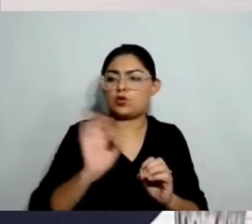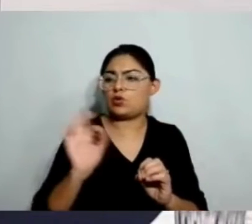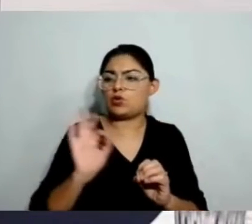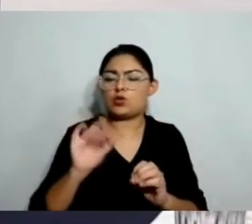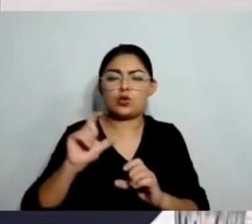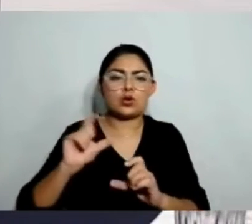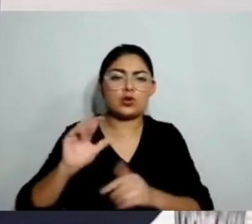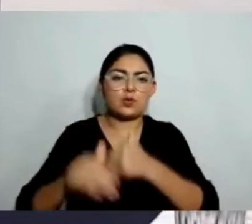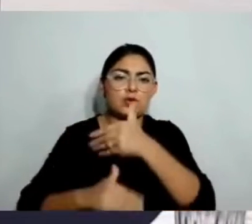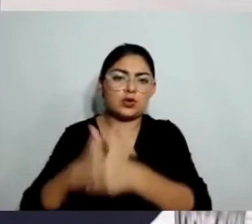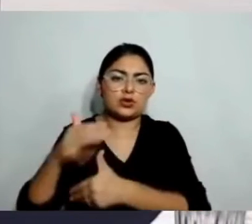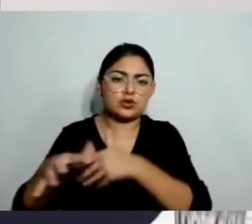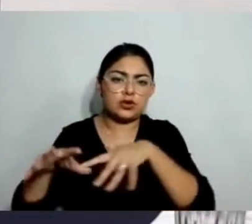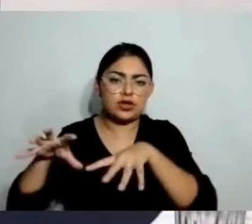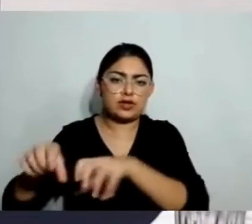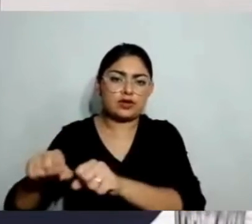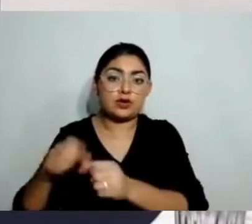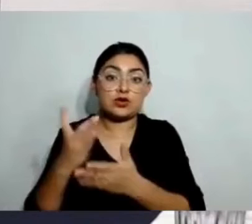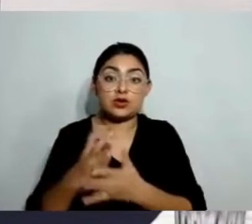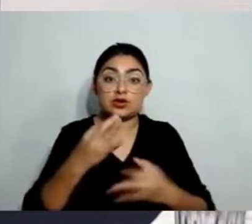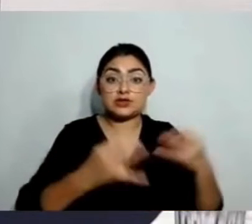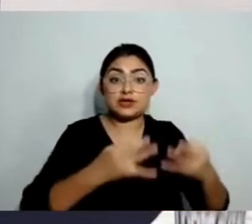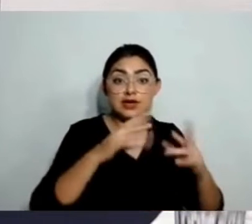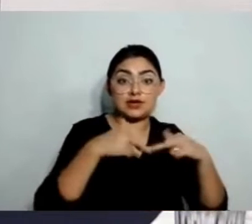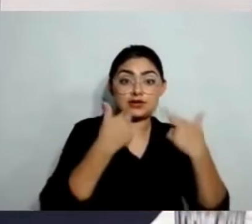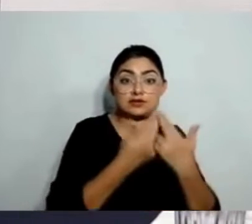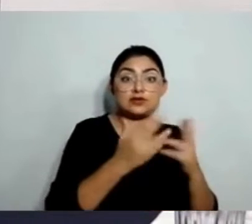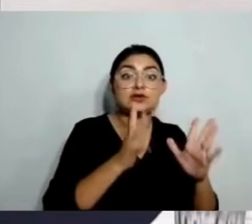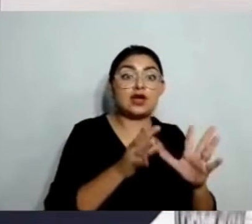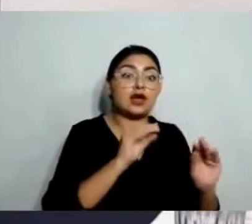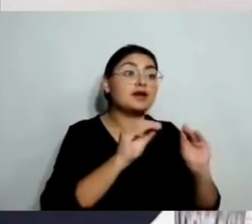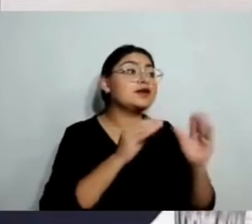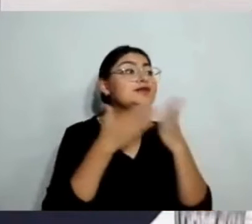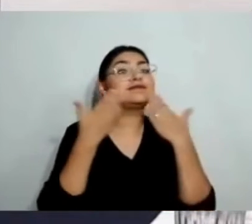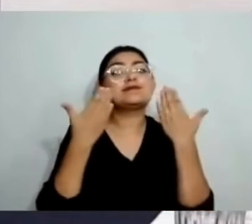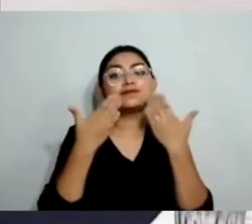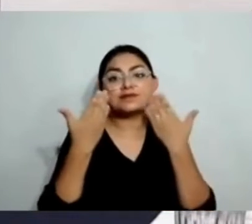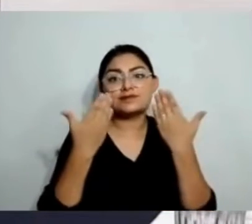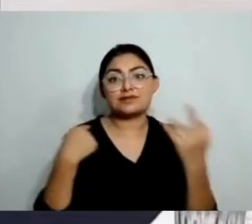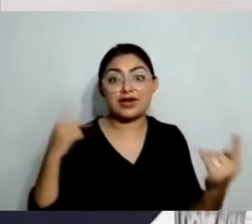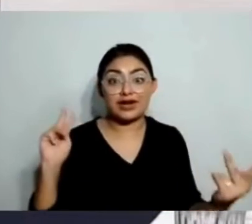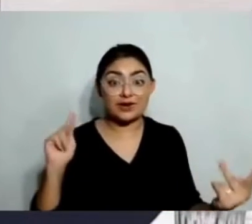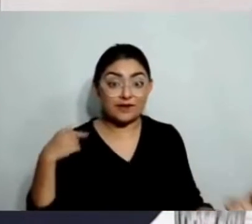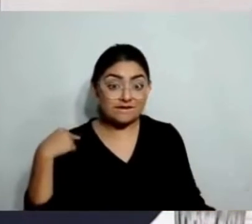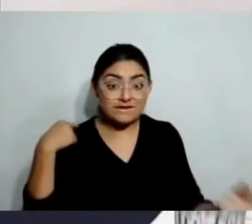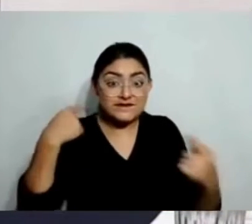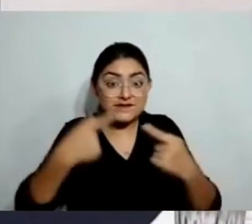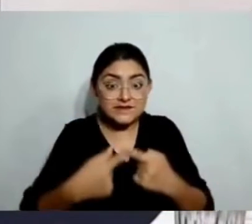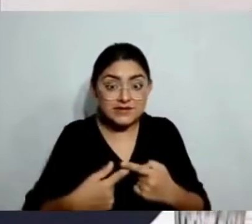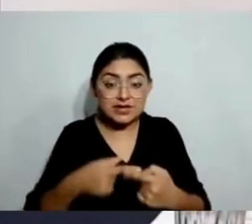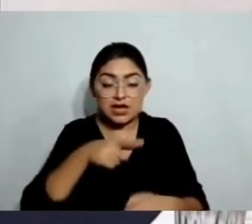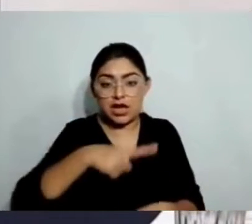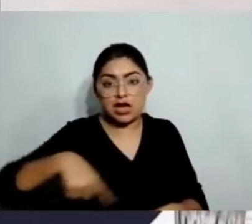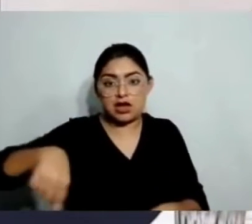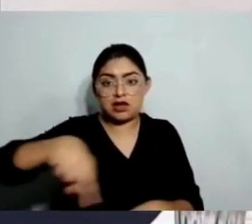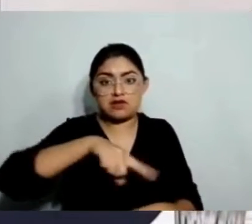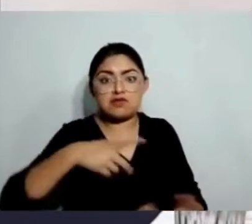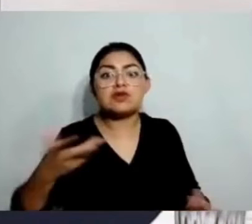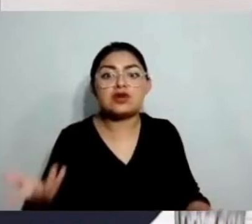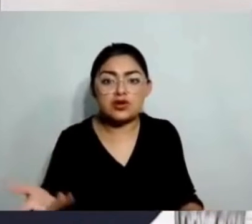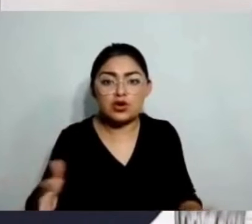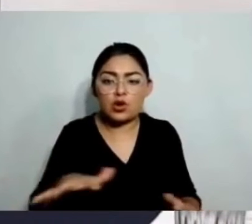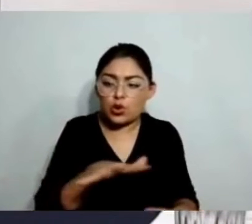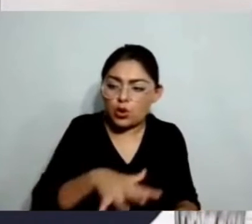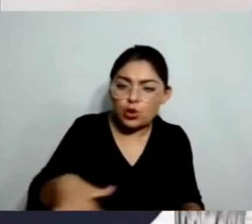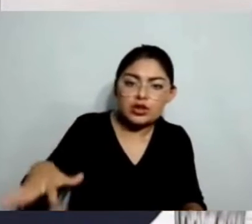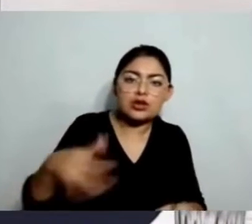audiencias parece que cuando se llega a la sala de audiencias llegamos al escenario más amable del contexto de una detención pero pensemos en todo lo que hay después que ya